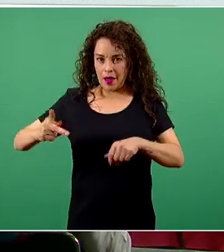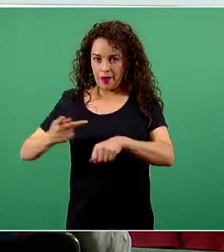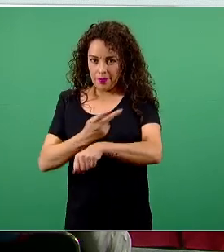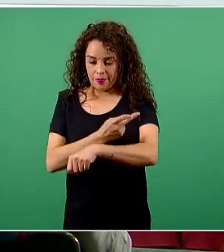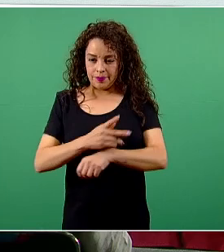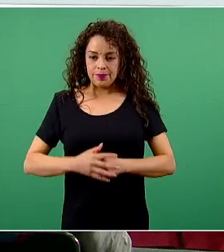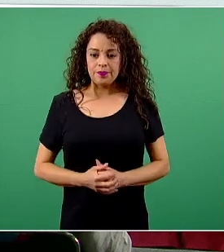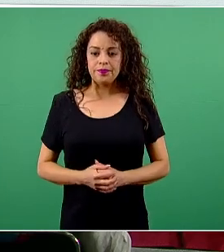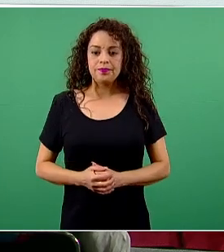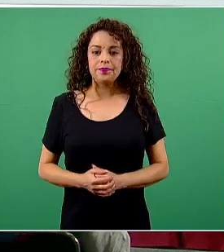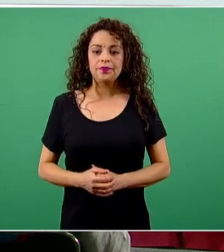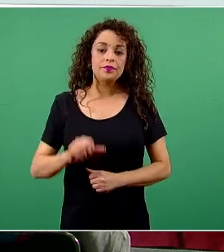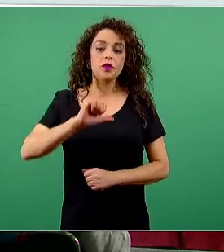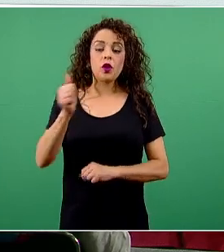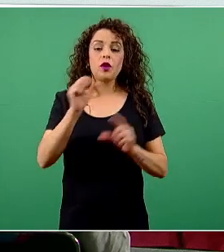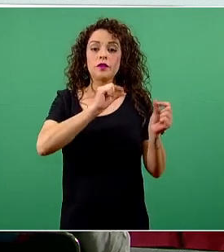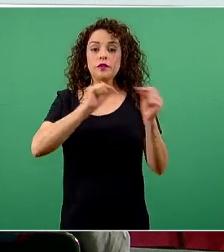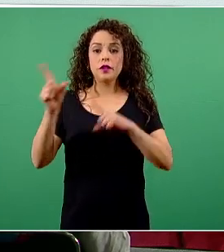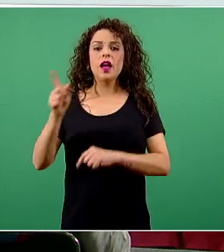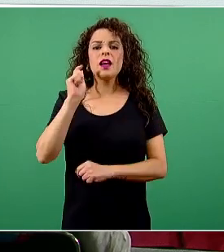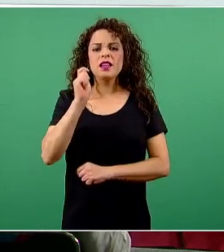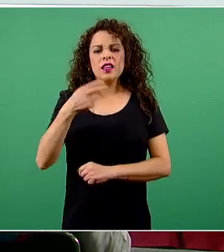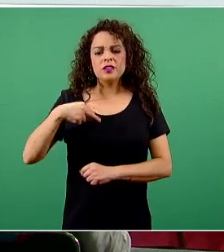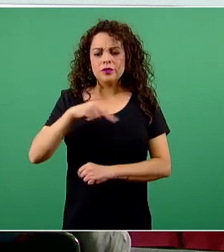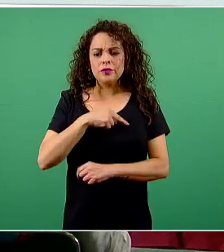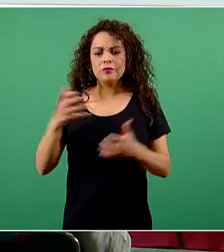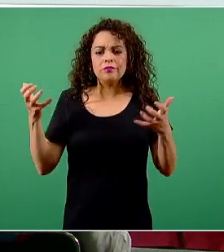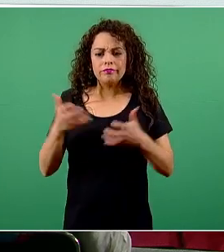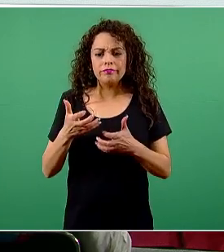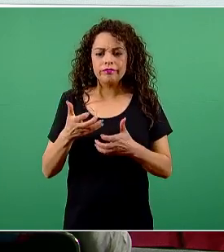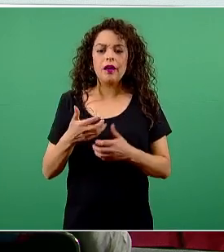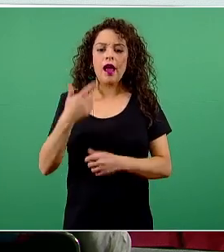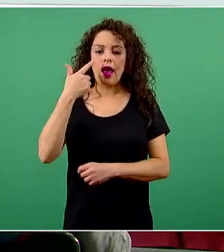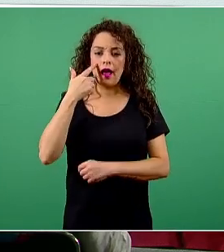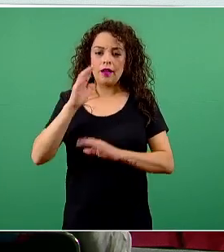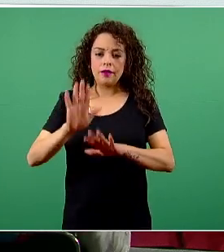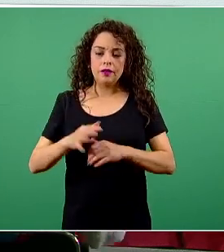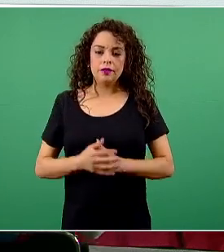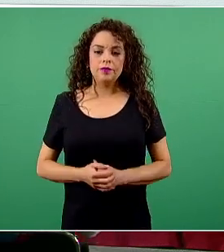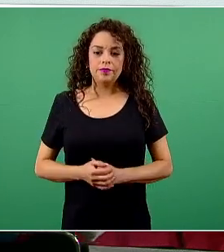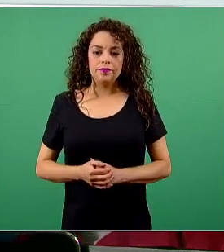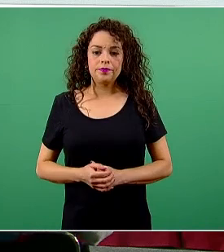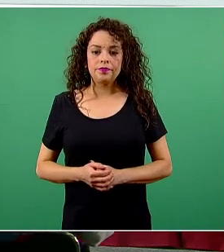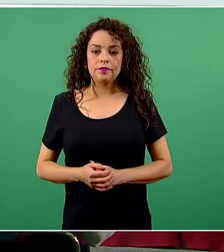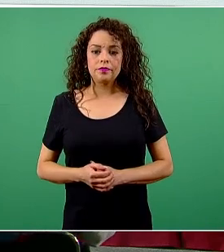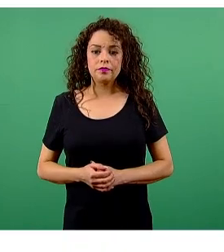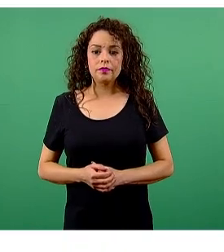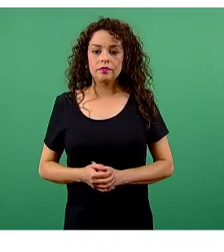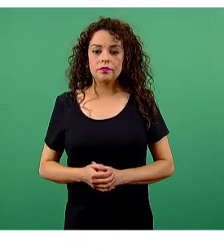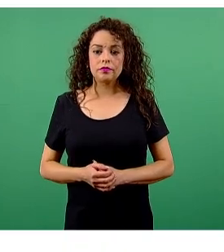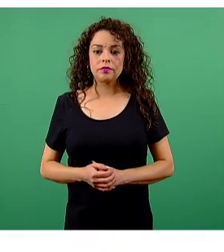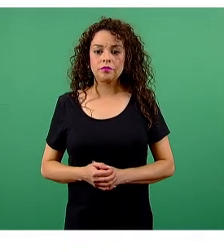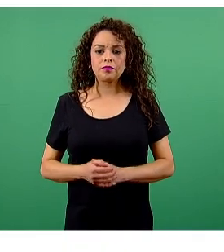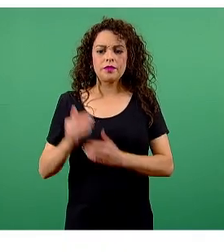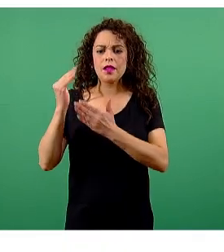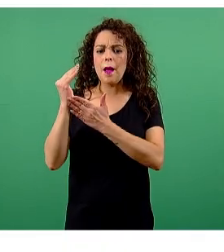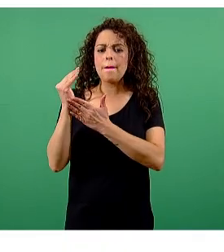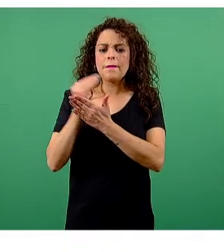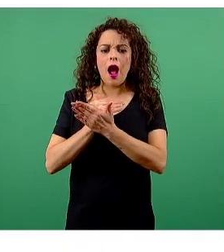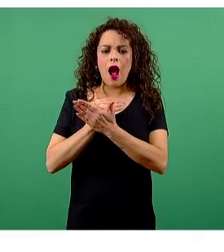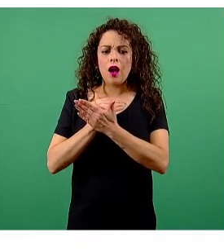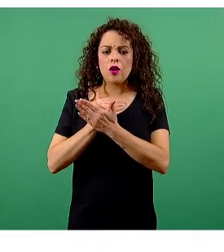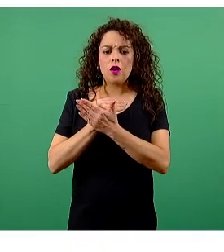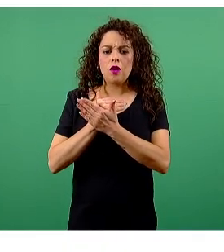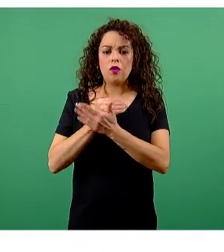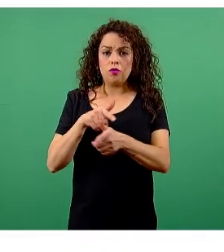es lo que hicimos? Bueno, encontramos una seroprevalencia muy baja al principio,